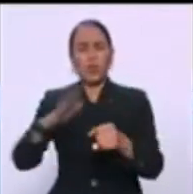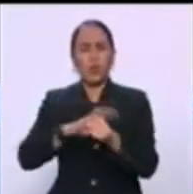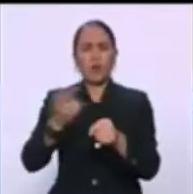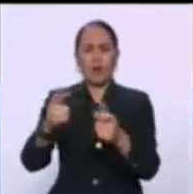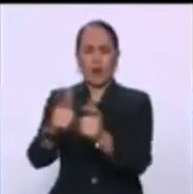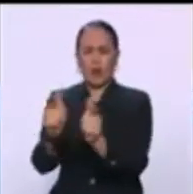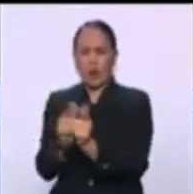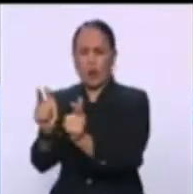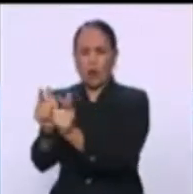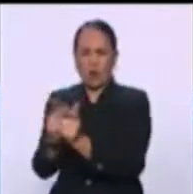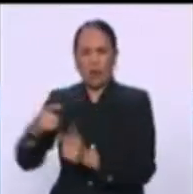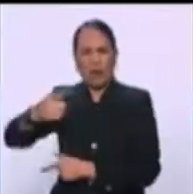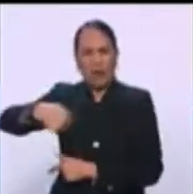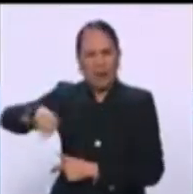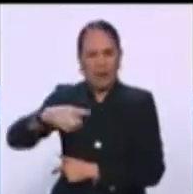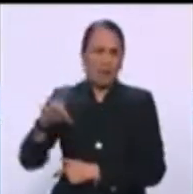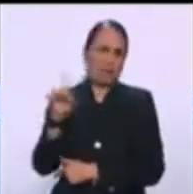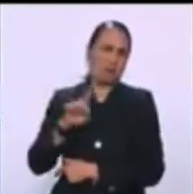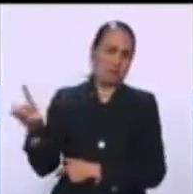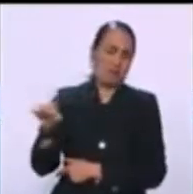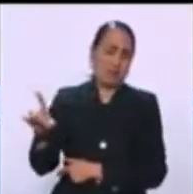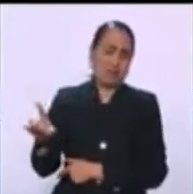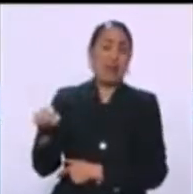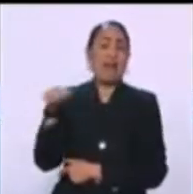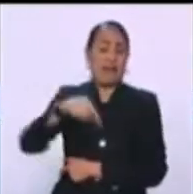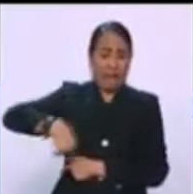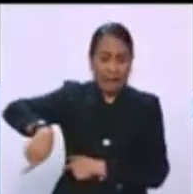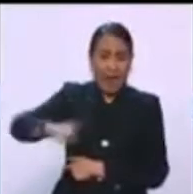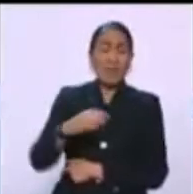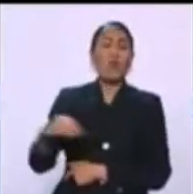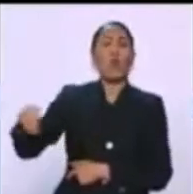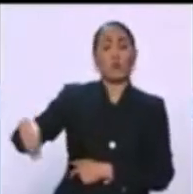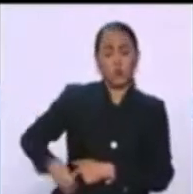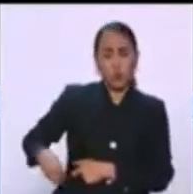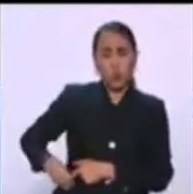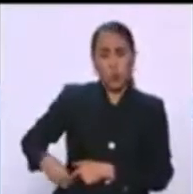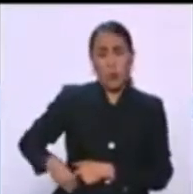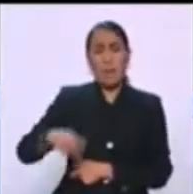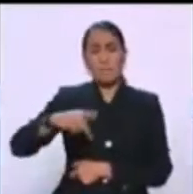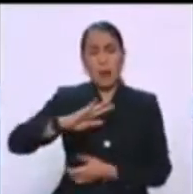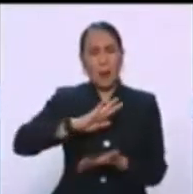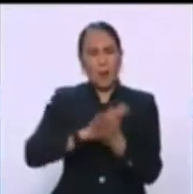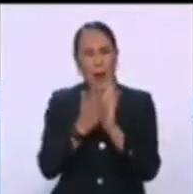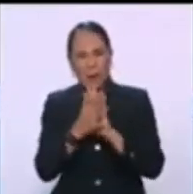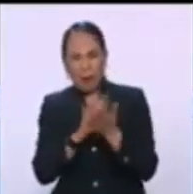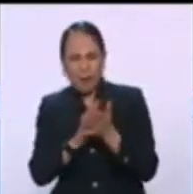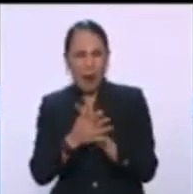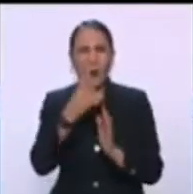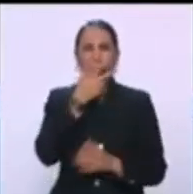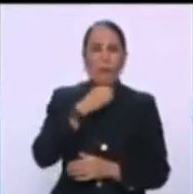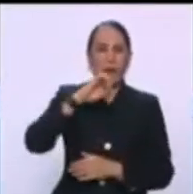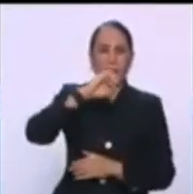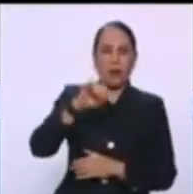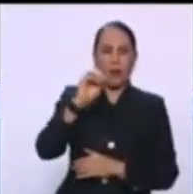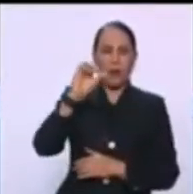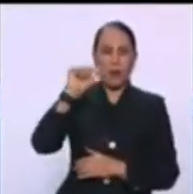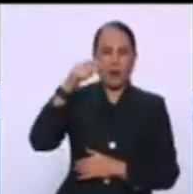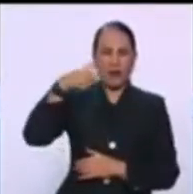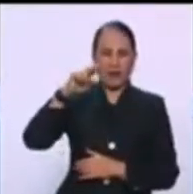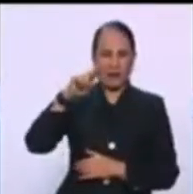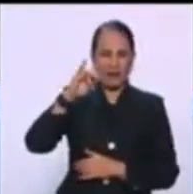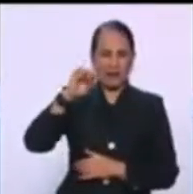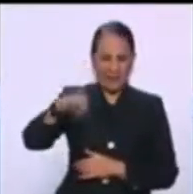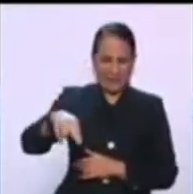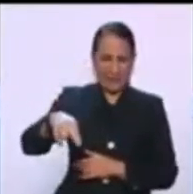de nombres y decir, pues creo que son ellos, pero en complicidad con gente como Joaquín López Dóriga, como Carlos Loret de Mola,